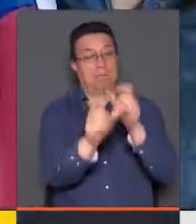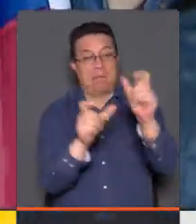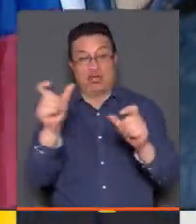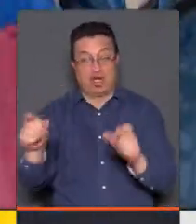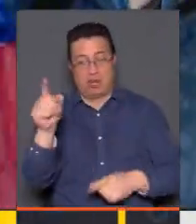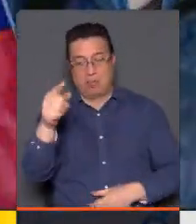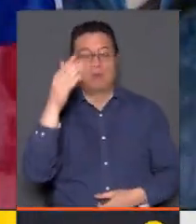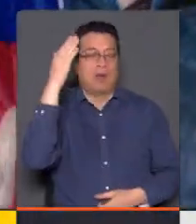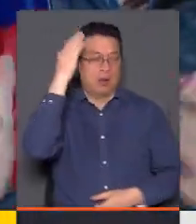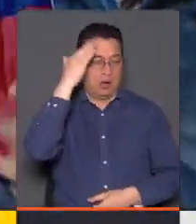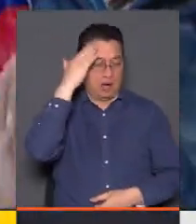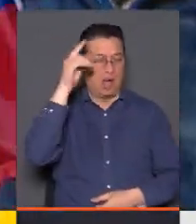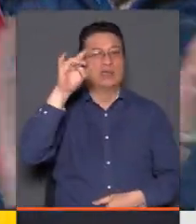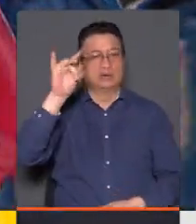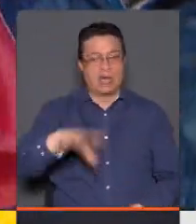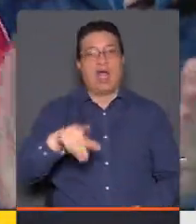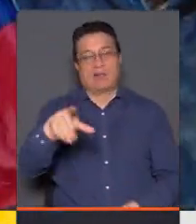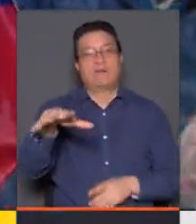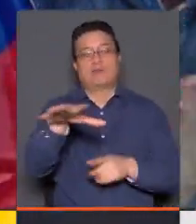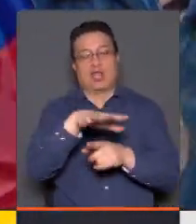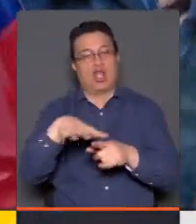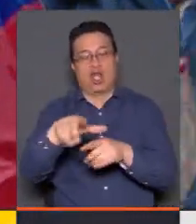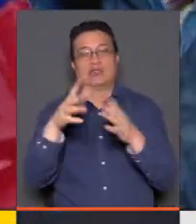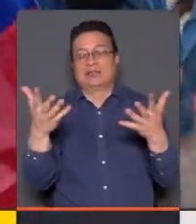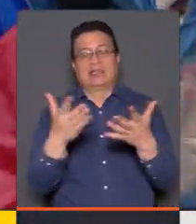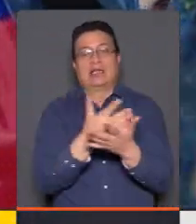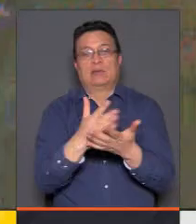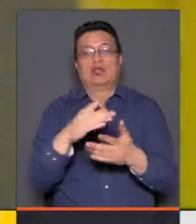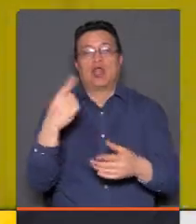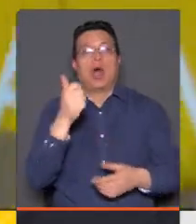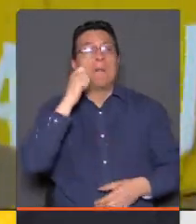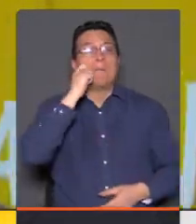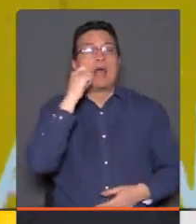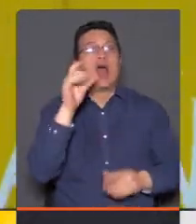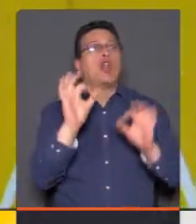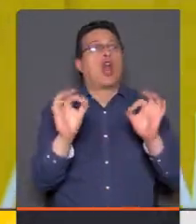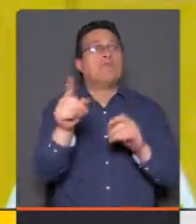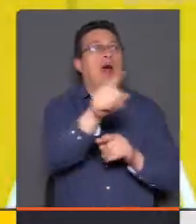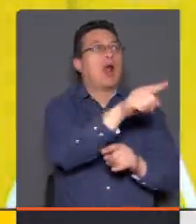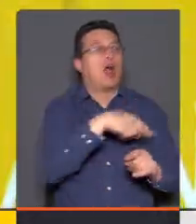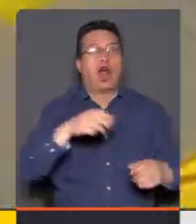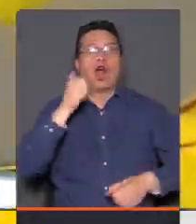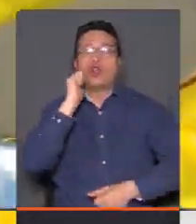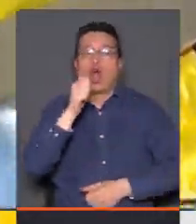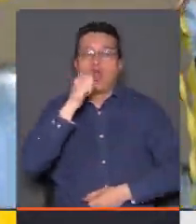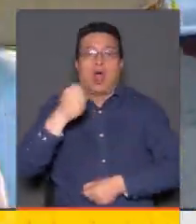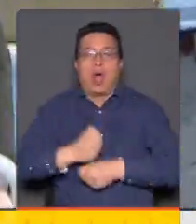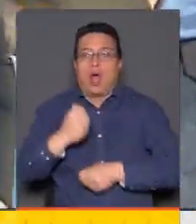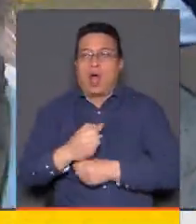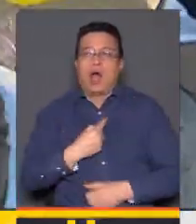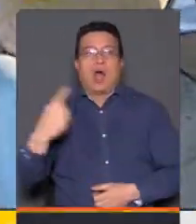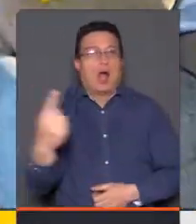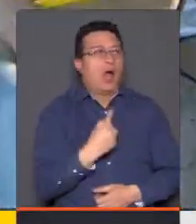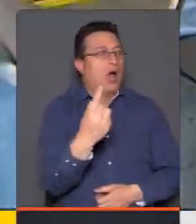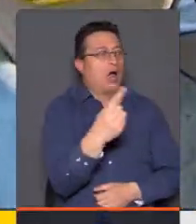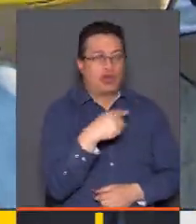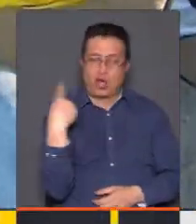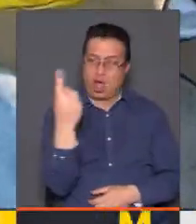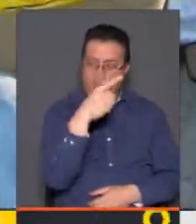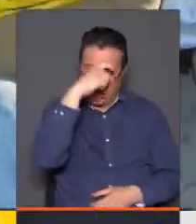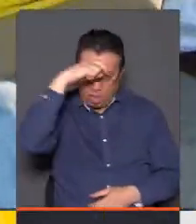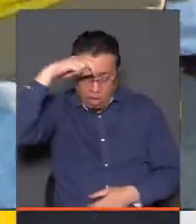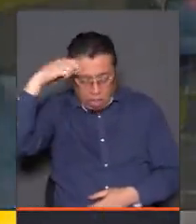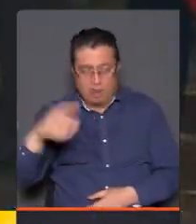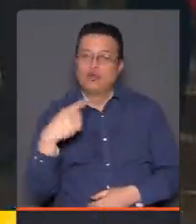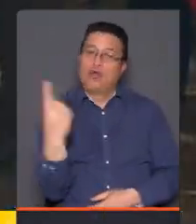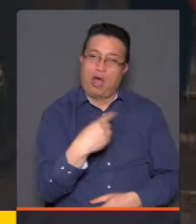en cuenta las cosas que nos pasan al ciudadano común, que salimos a trabajar todos los días y que a todos nos cuesta.